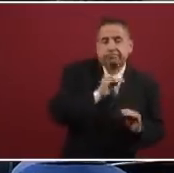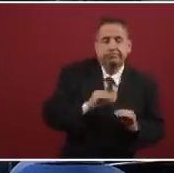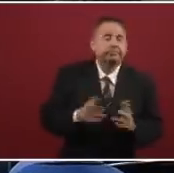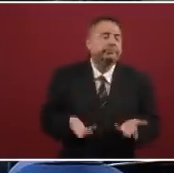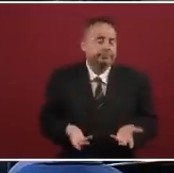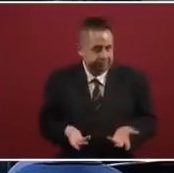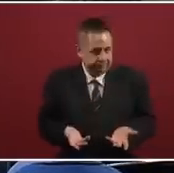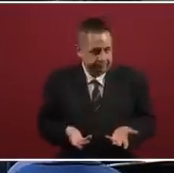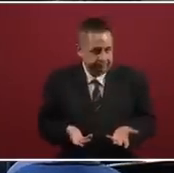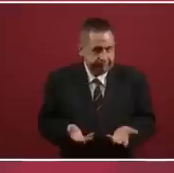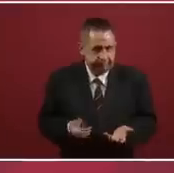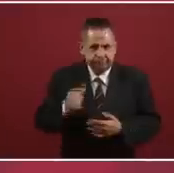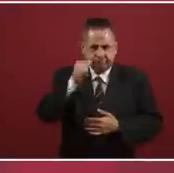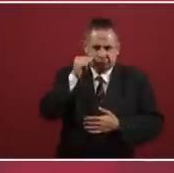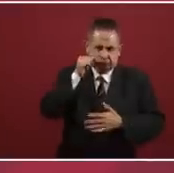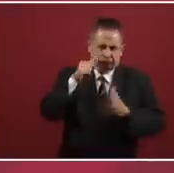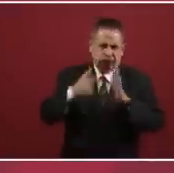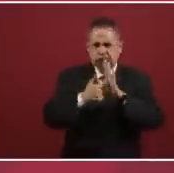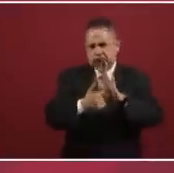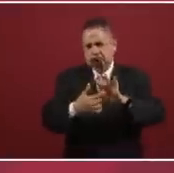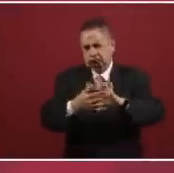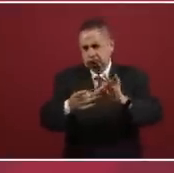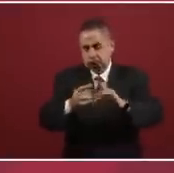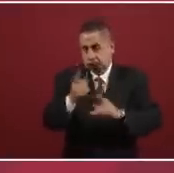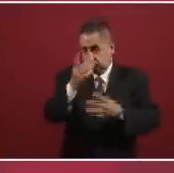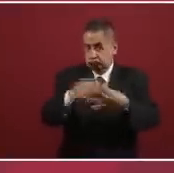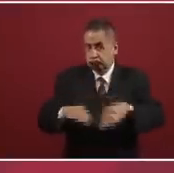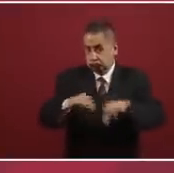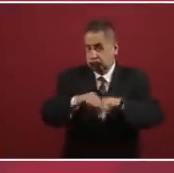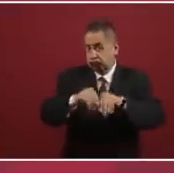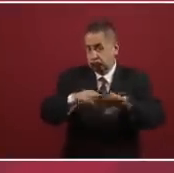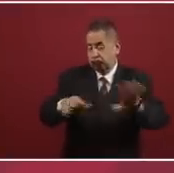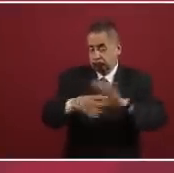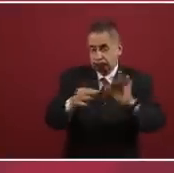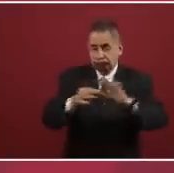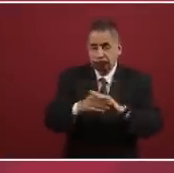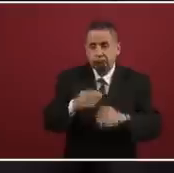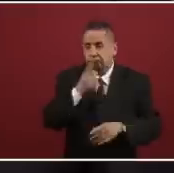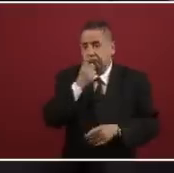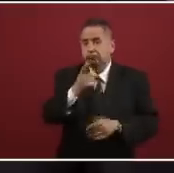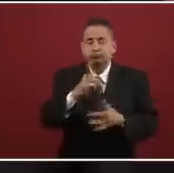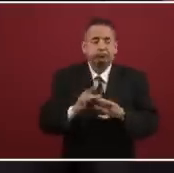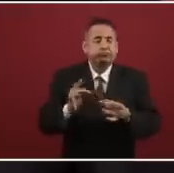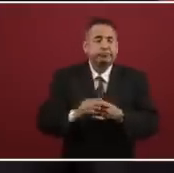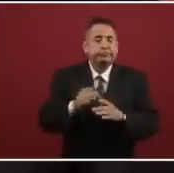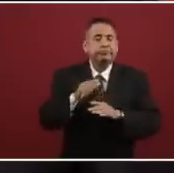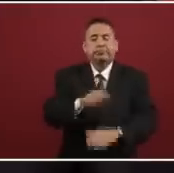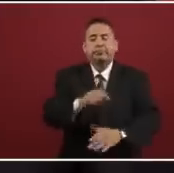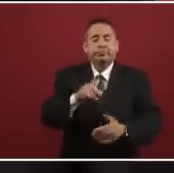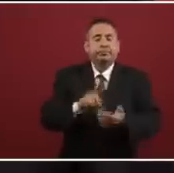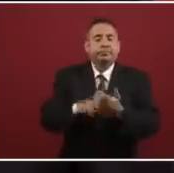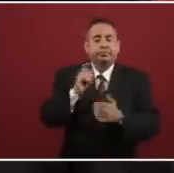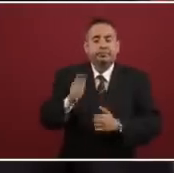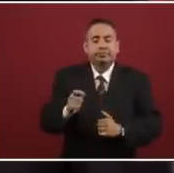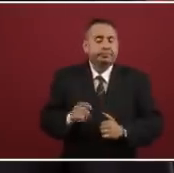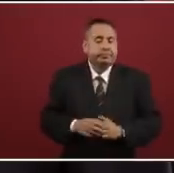Ayer di a conocer un dato importante, hablé de